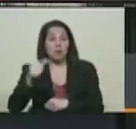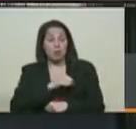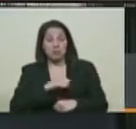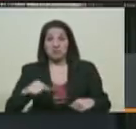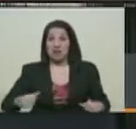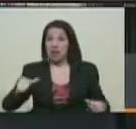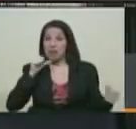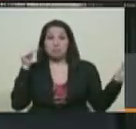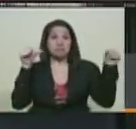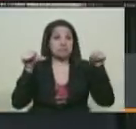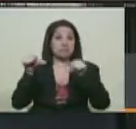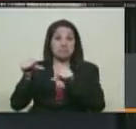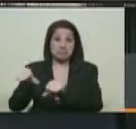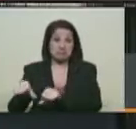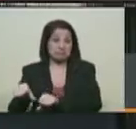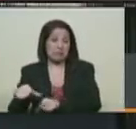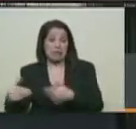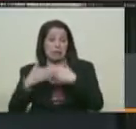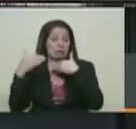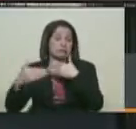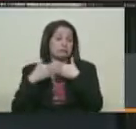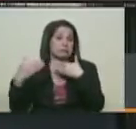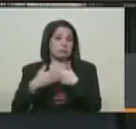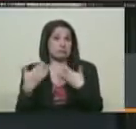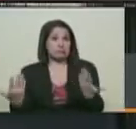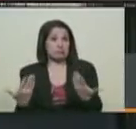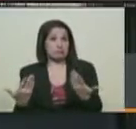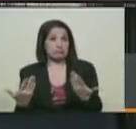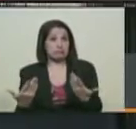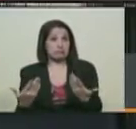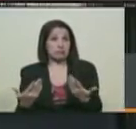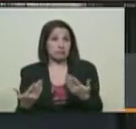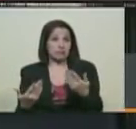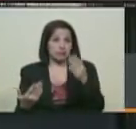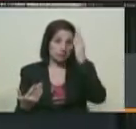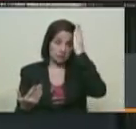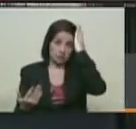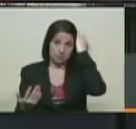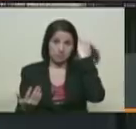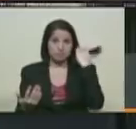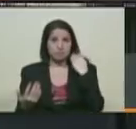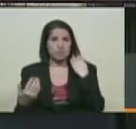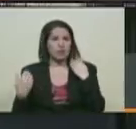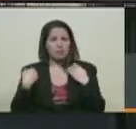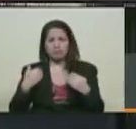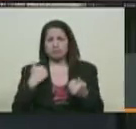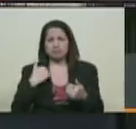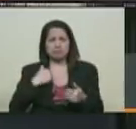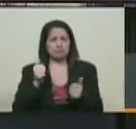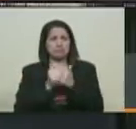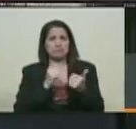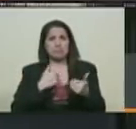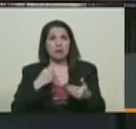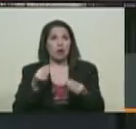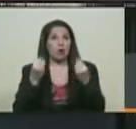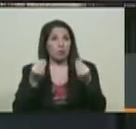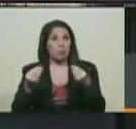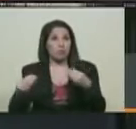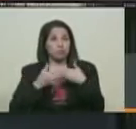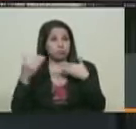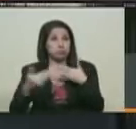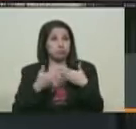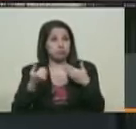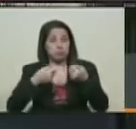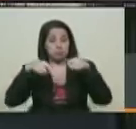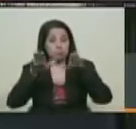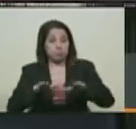sabotearon. No lo sabotearon. Podrán sacar la excusa que le dé la gana. No lo sabotearon. Nos